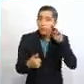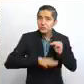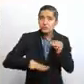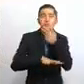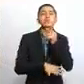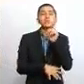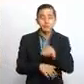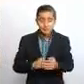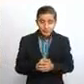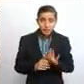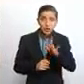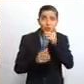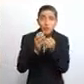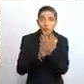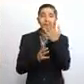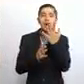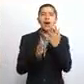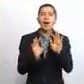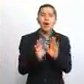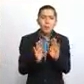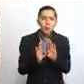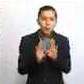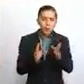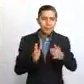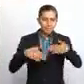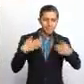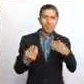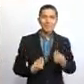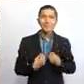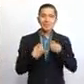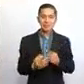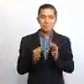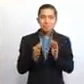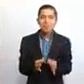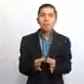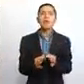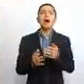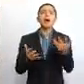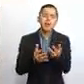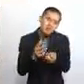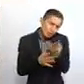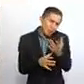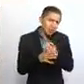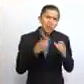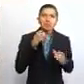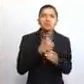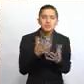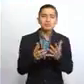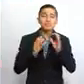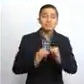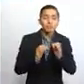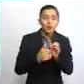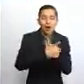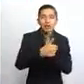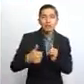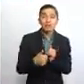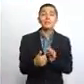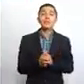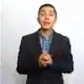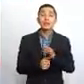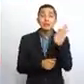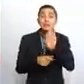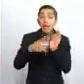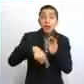michoacanos. Una nueva forma de vivir en comunidad, practicar nuevos hábitos y protegernos. Si no actuamos